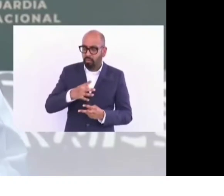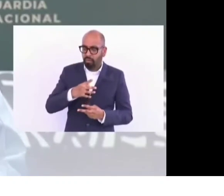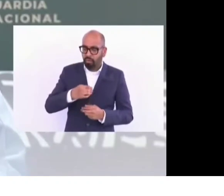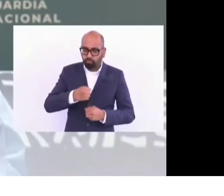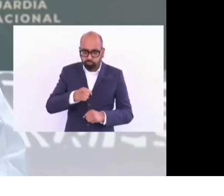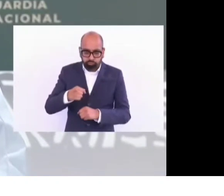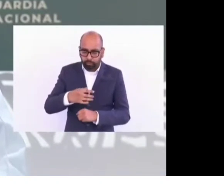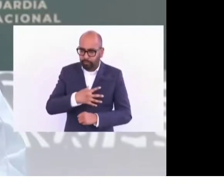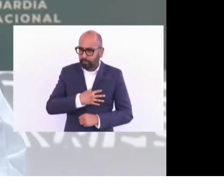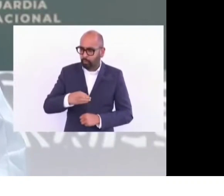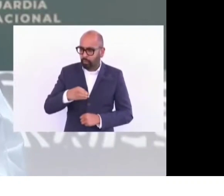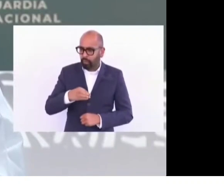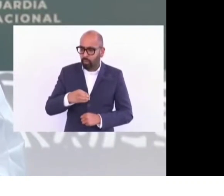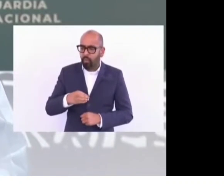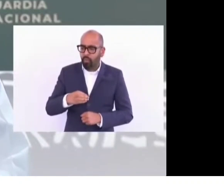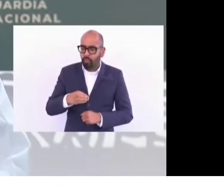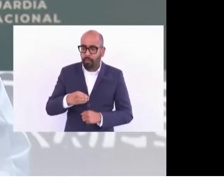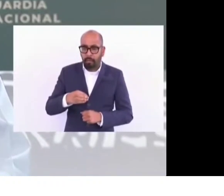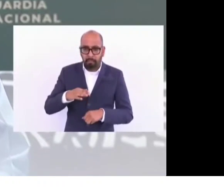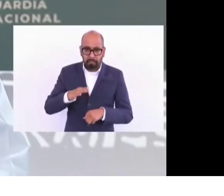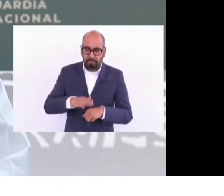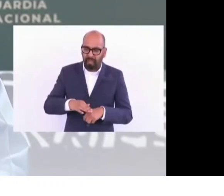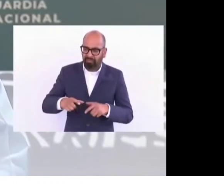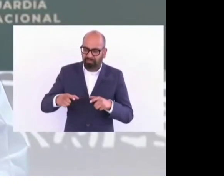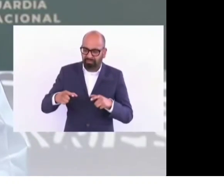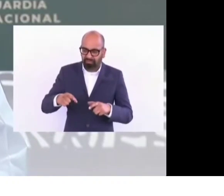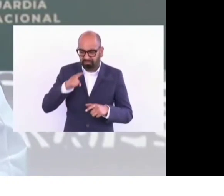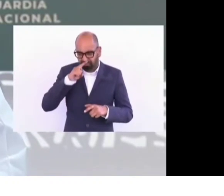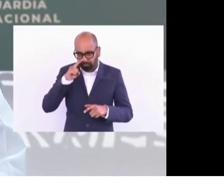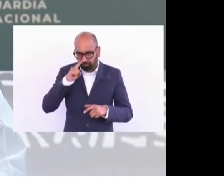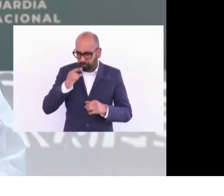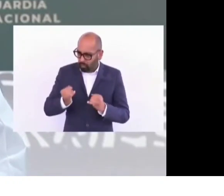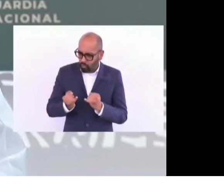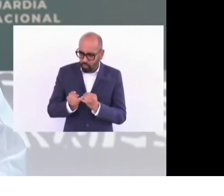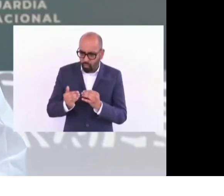igual que al hijo del más rico hacendado.